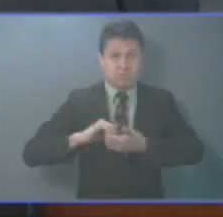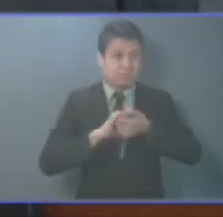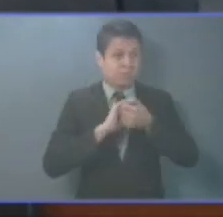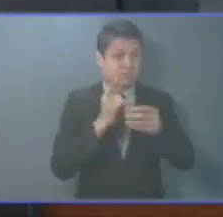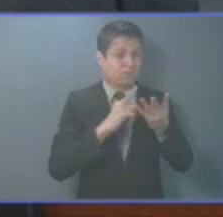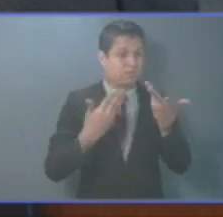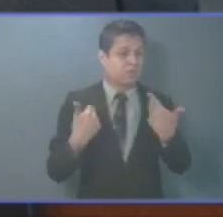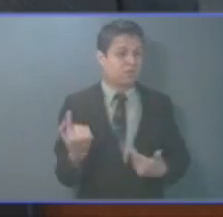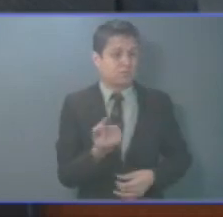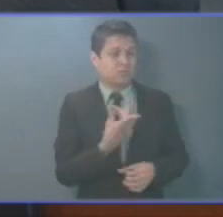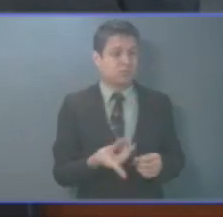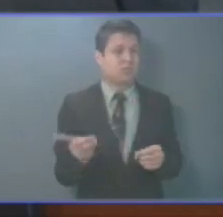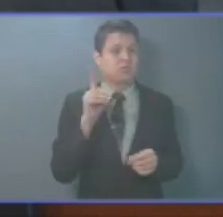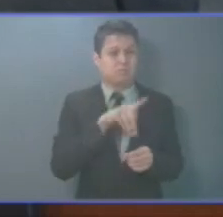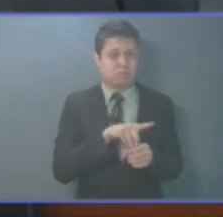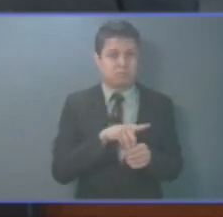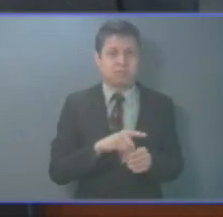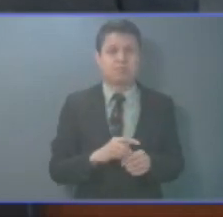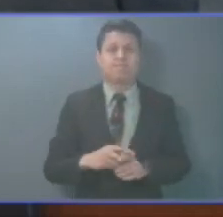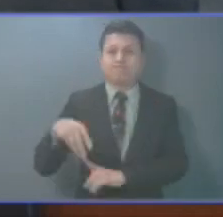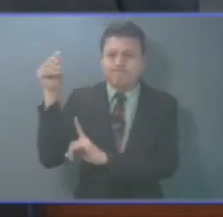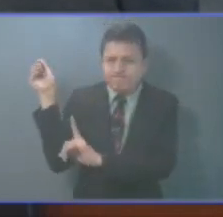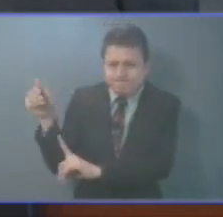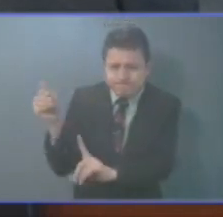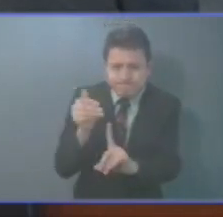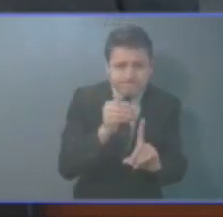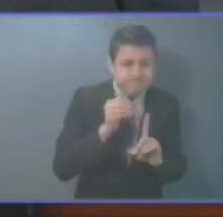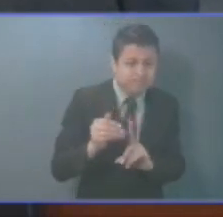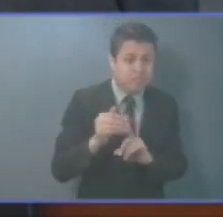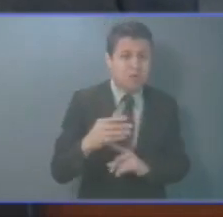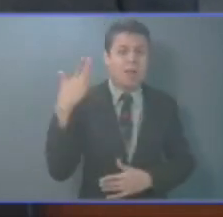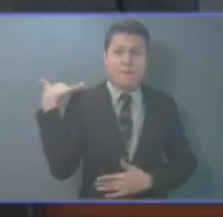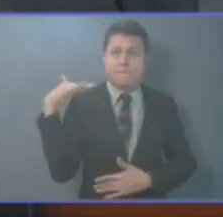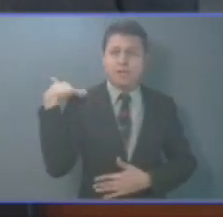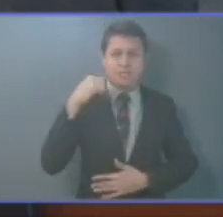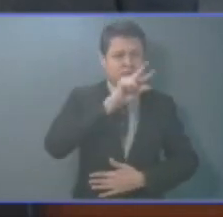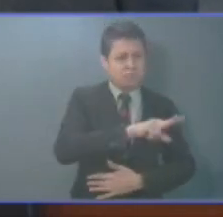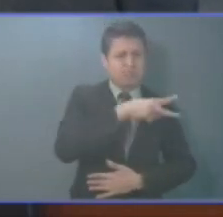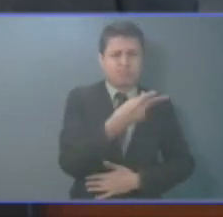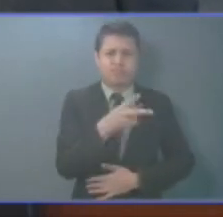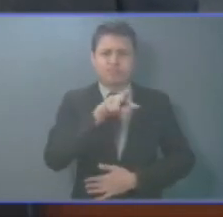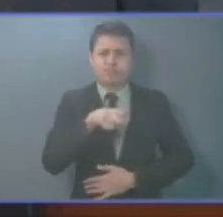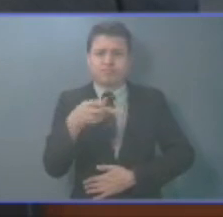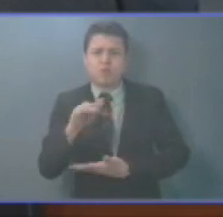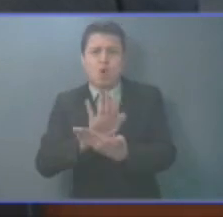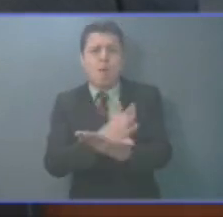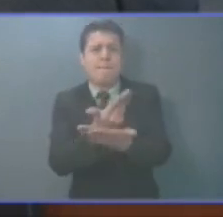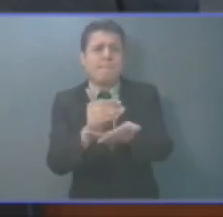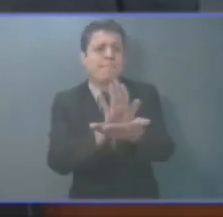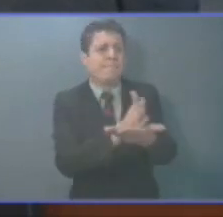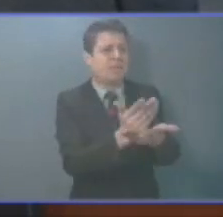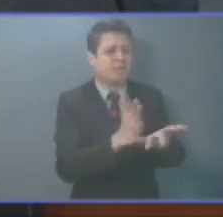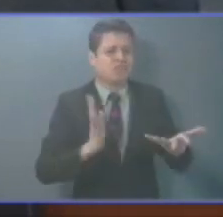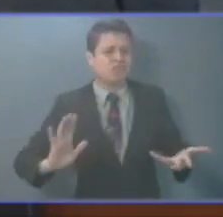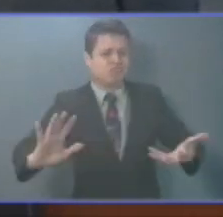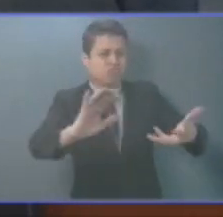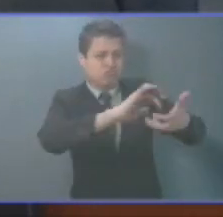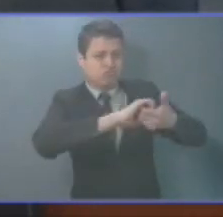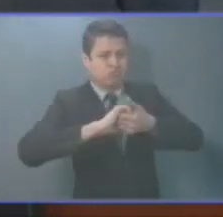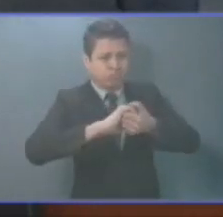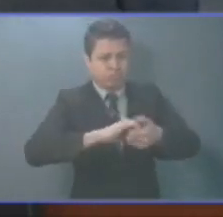de las personas con discapacidad, fomentando el intercambio de experiencias y la implementación de estrategias comunes.